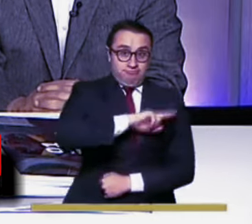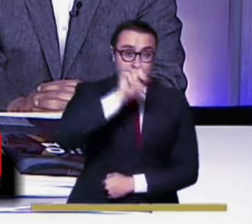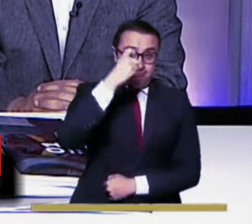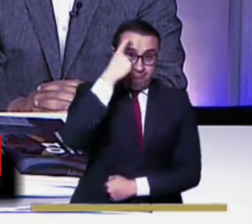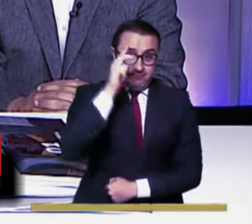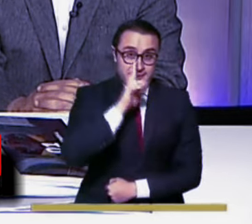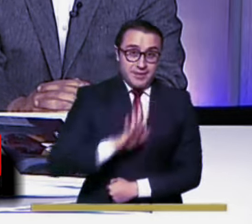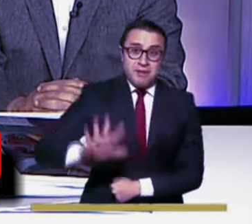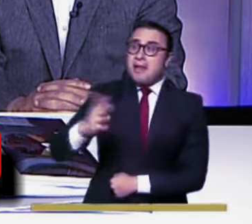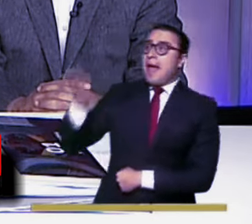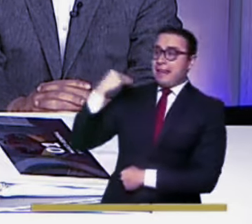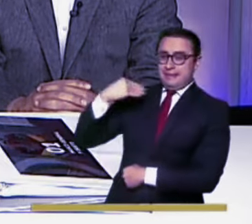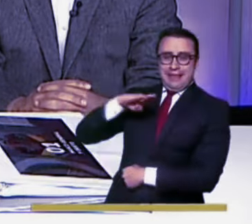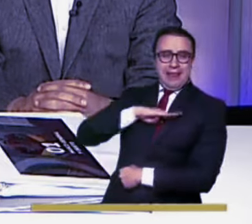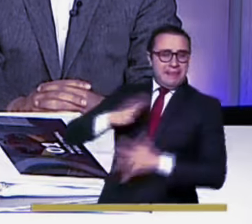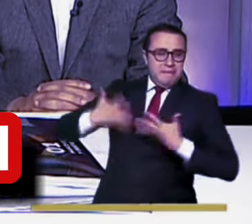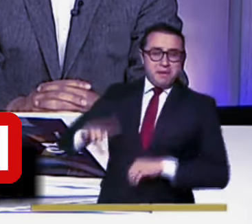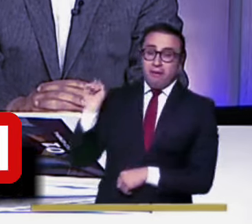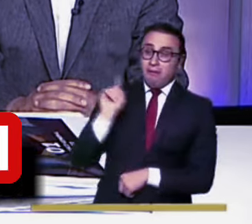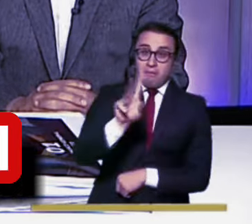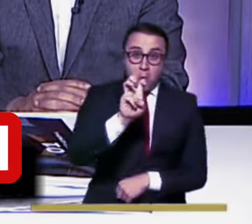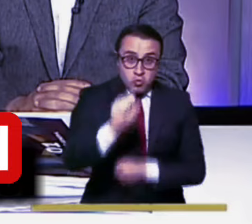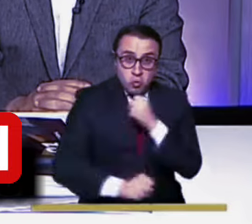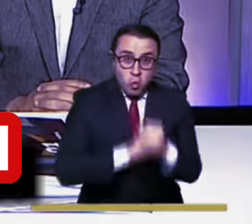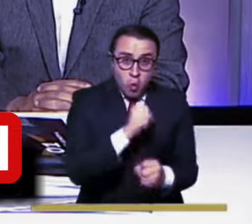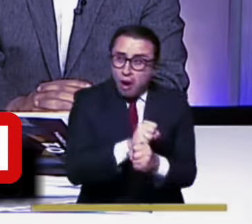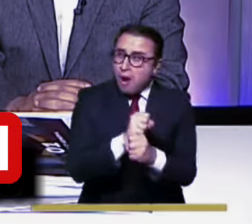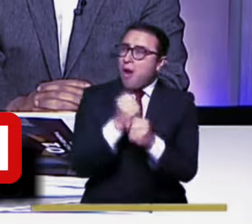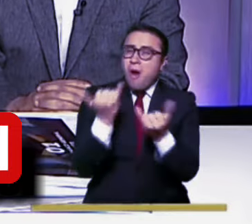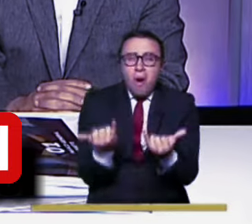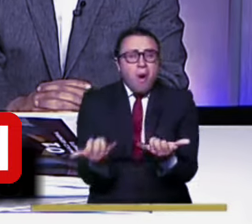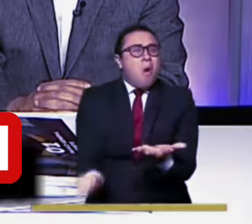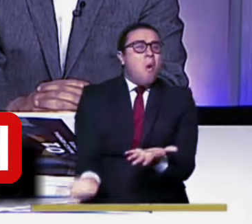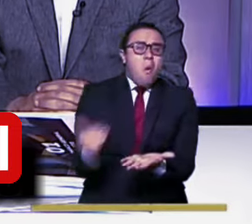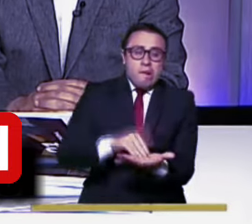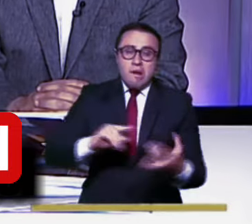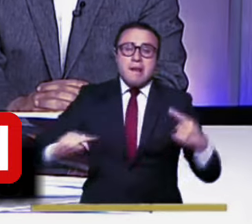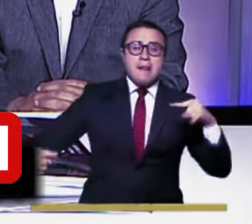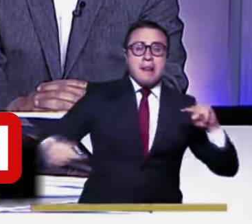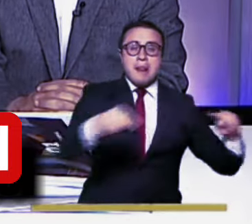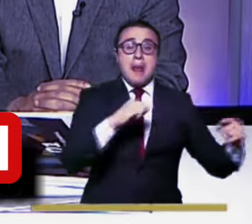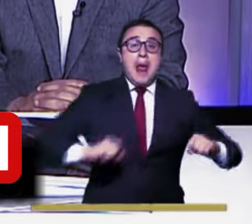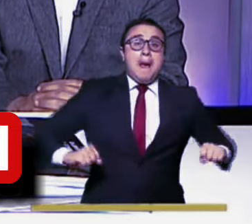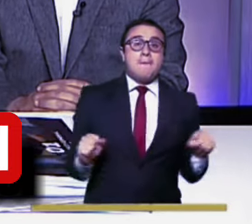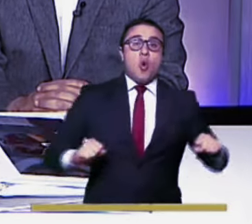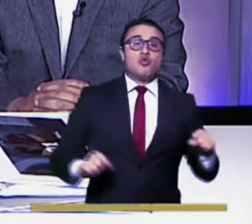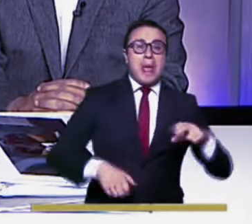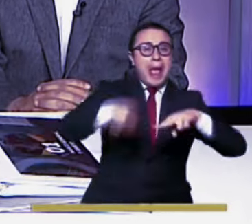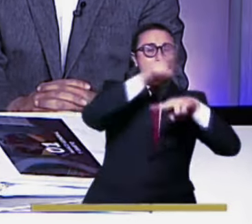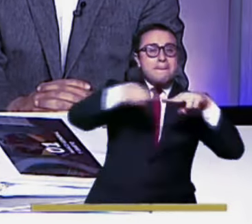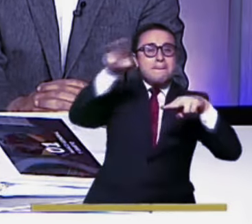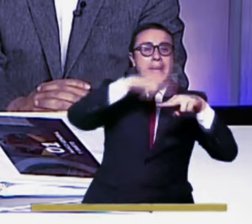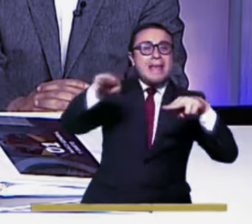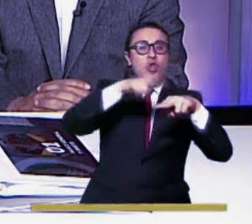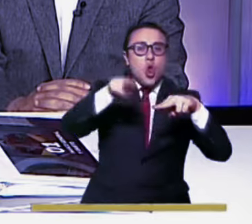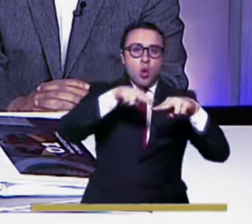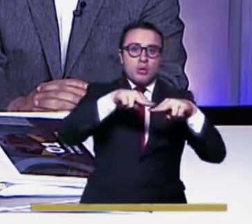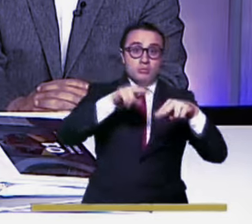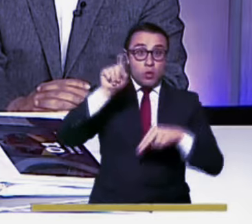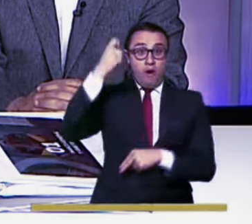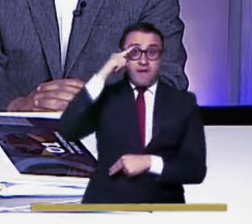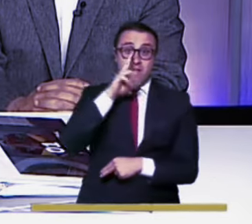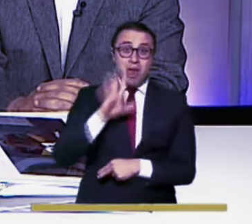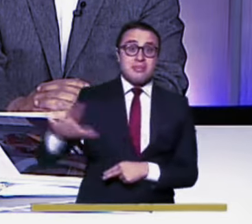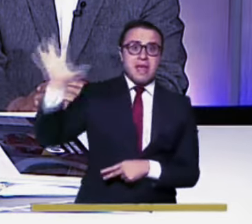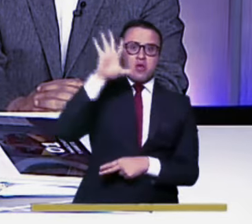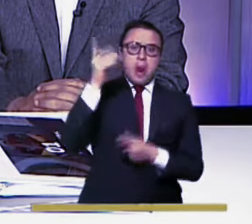8 años después de haber dejado la alcaldía, estamos otra vez ante la discusión del metro de Bogotá, que se financia en